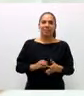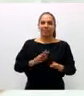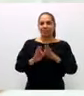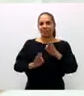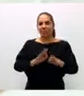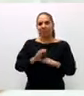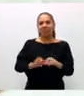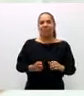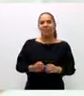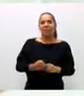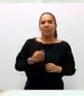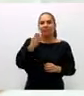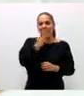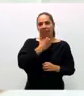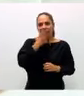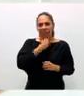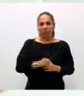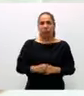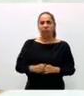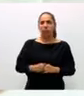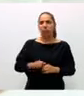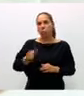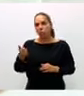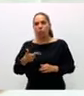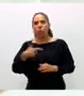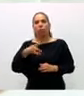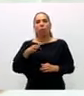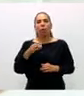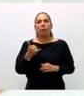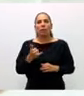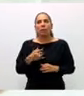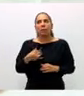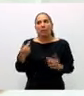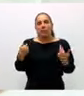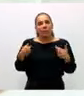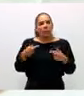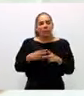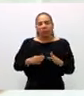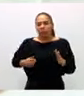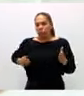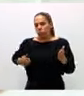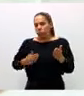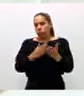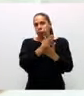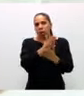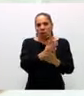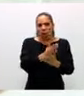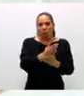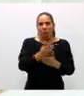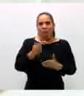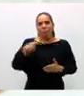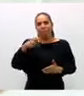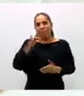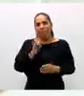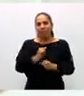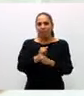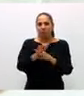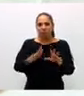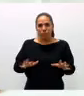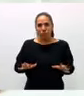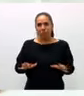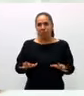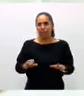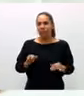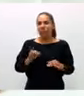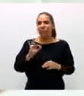también Gaby Hidalgo, los docentes tenemos muchos retos y existen ofertas de información, pero parece que el entorno nos